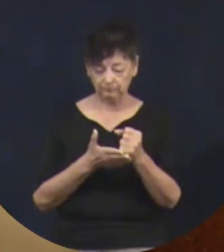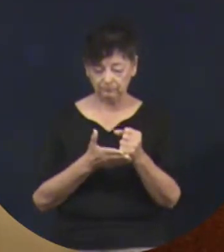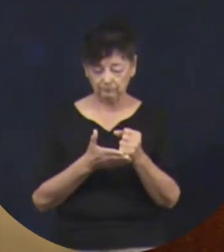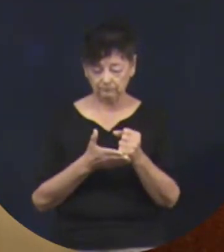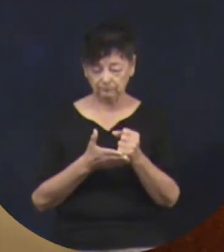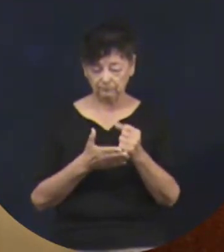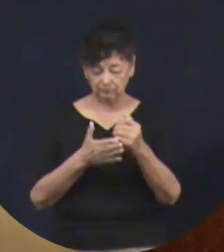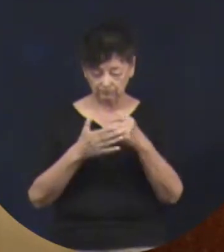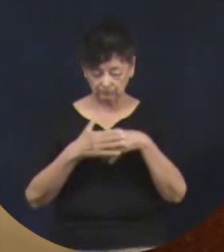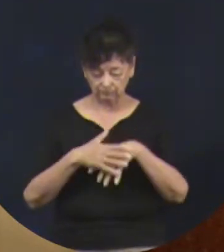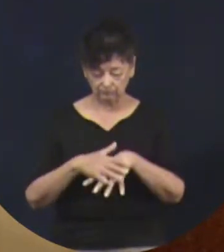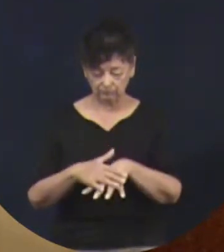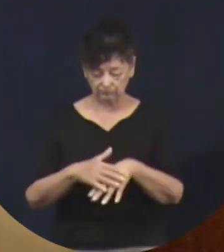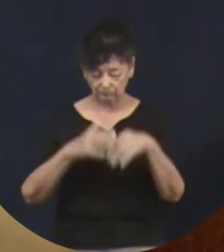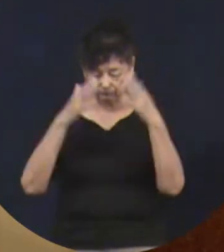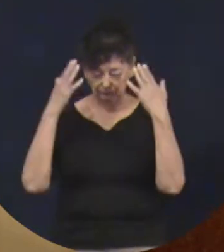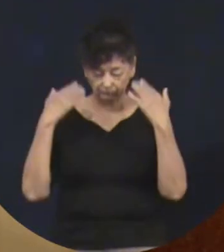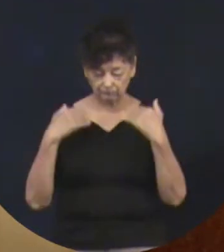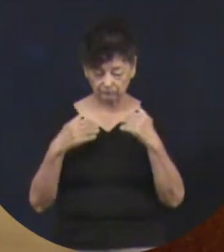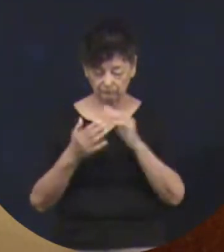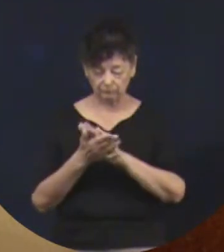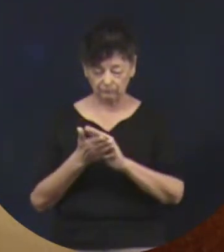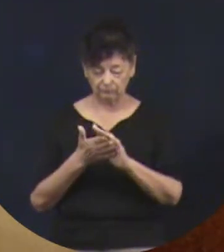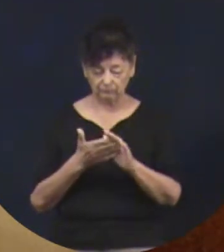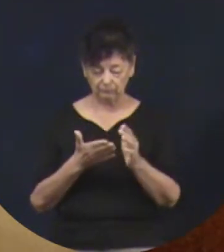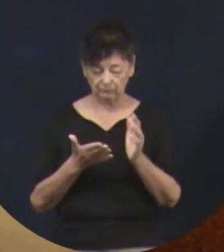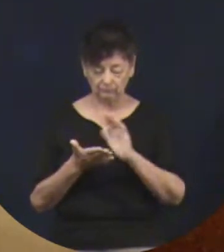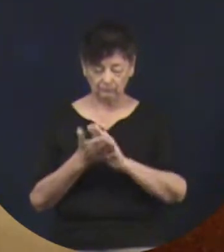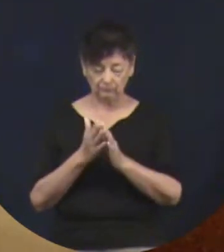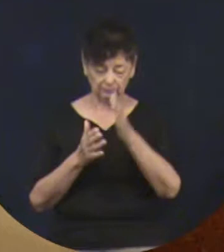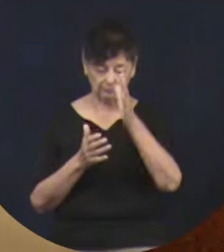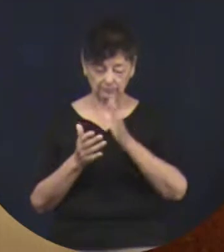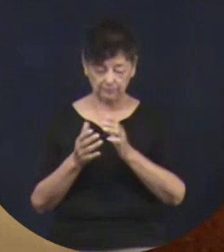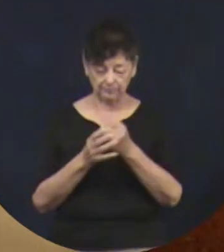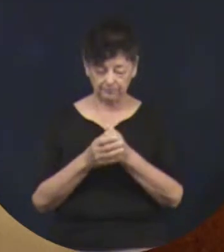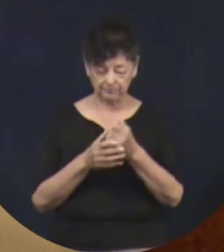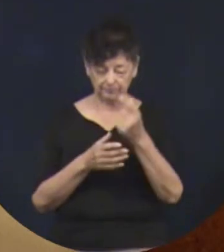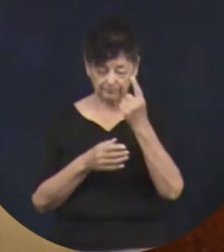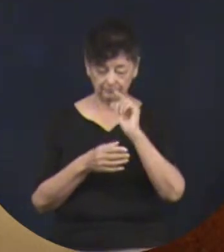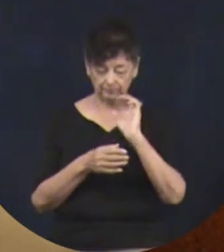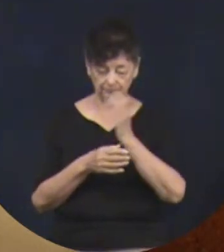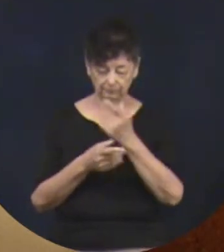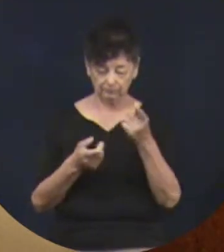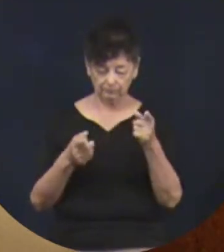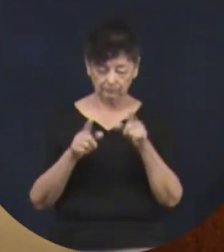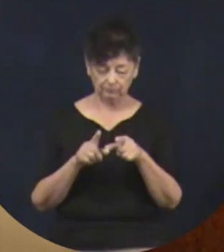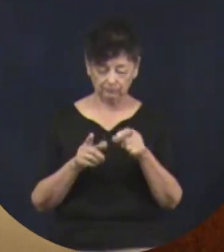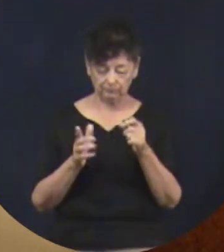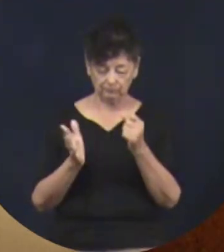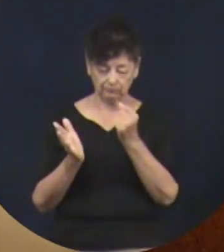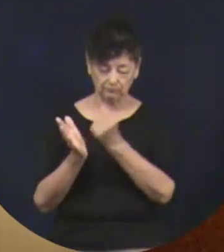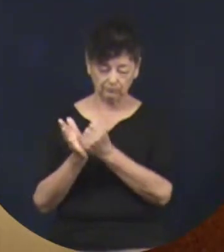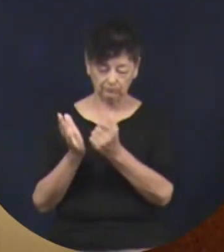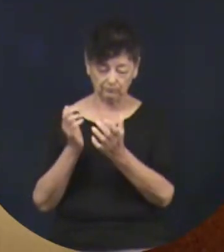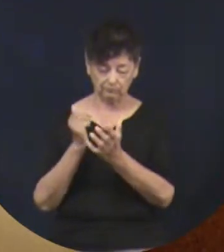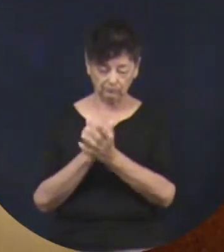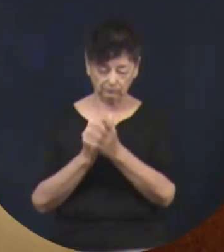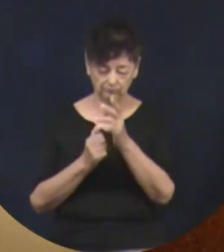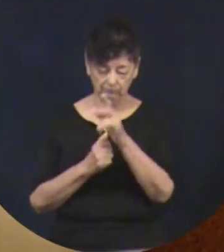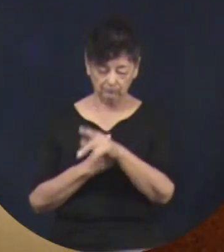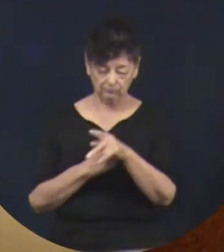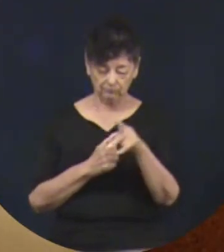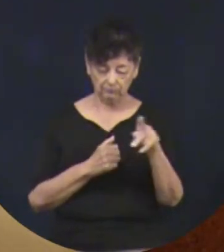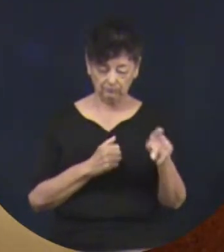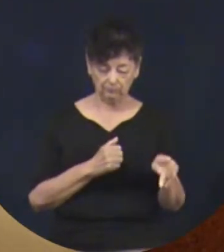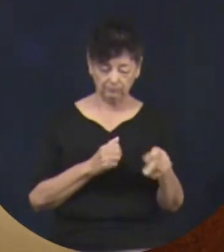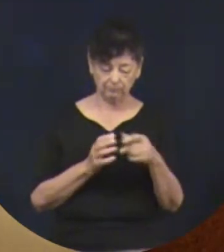se encarnó de María la Virgen y se hizo hombre y por nuestra causa fue crucificado en tiempos